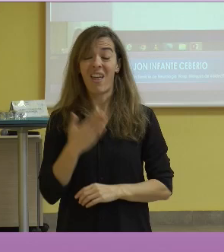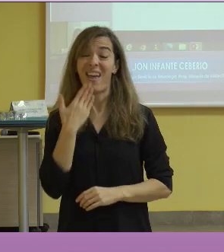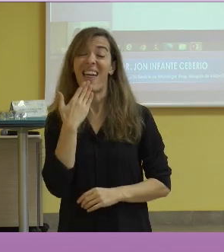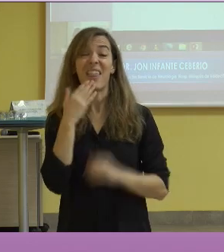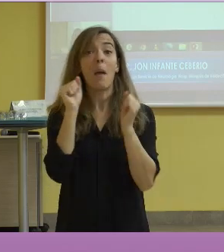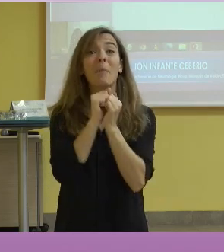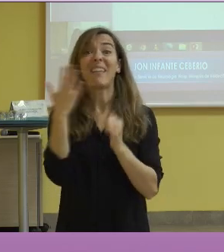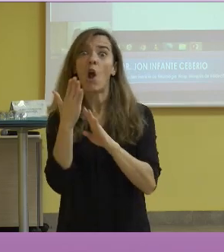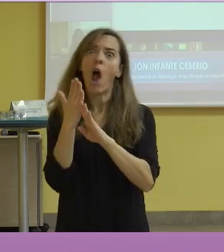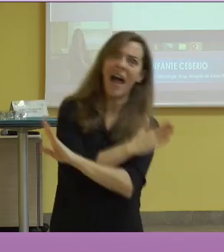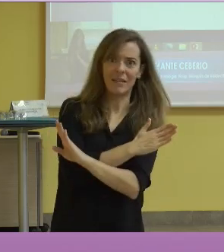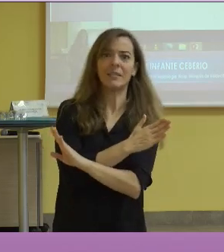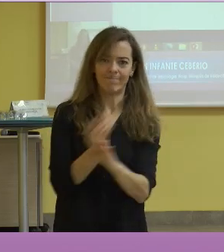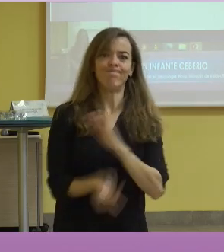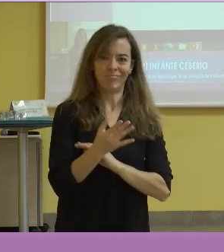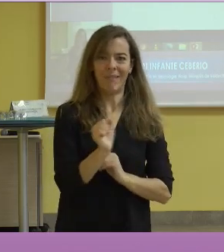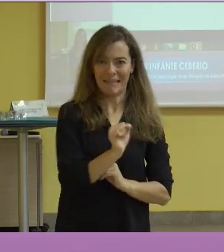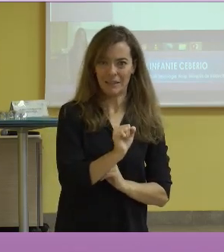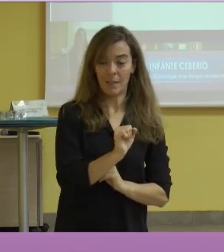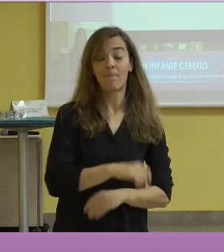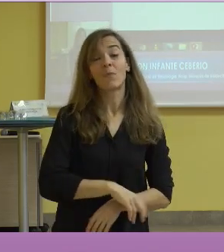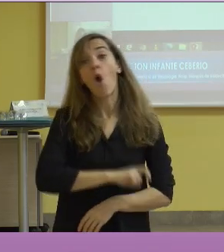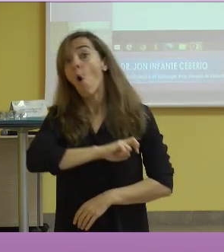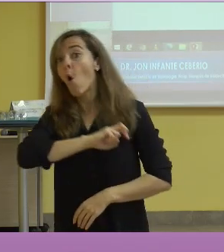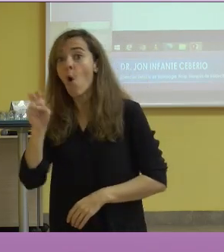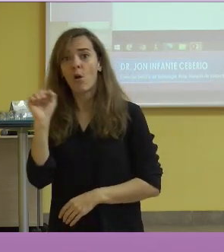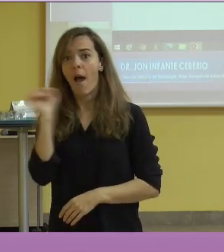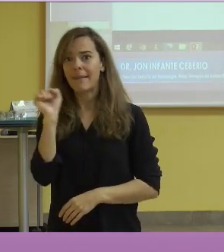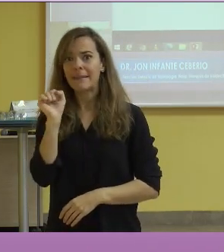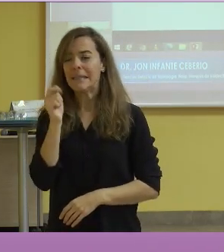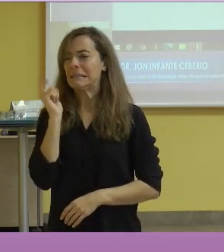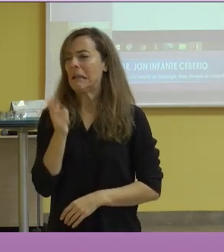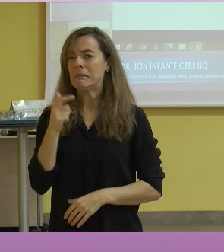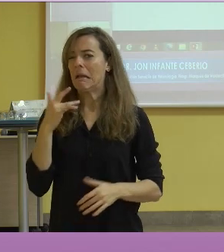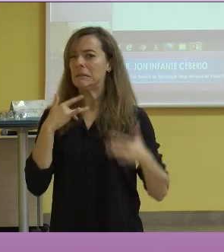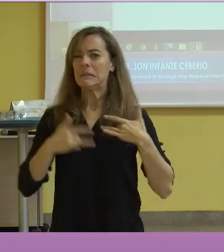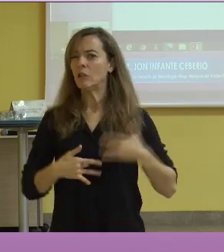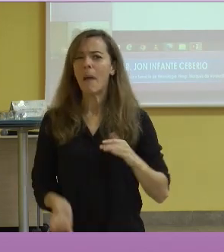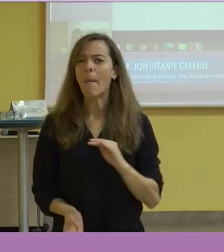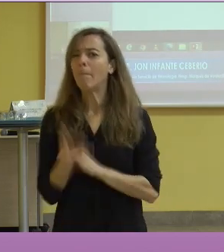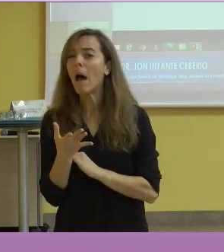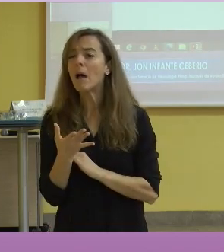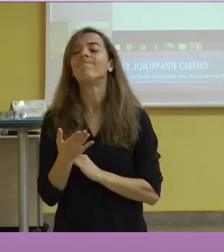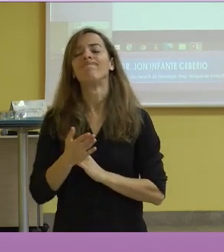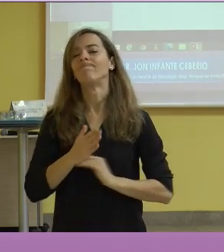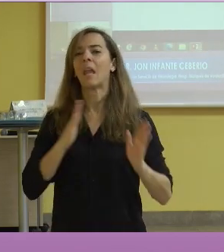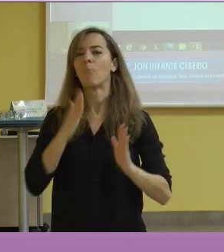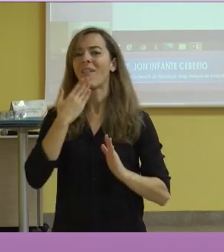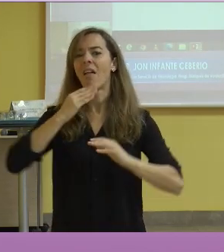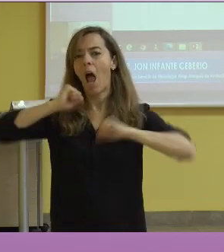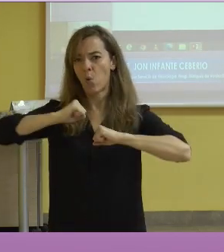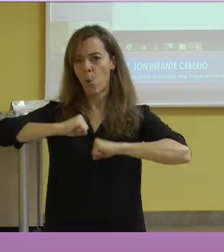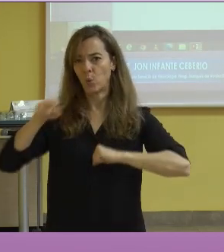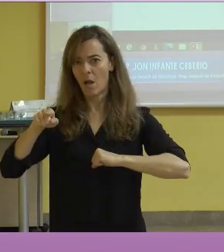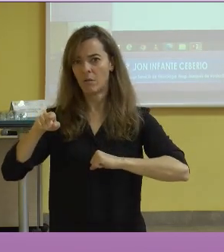25 años. Y hay otras ataxias que habitualmente los síntomas se manifiestan en la edad más adulta, las llamamos